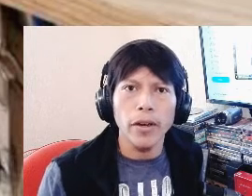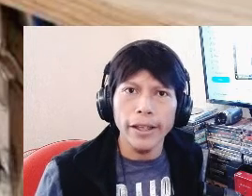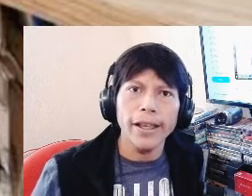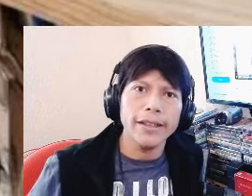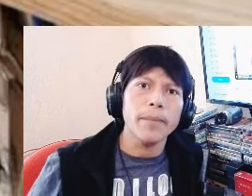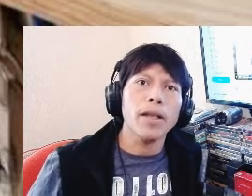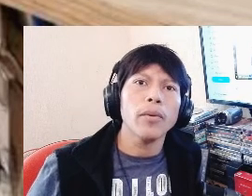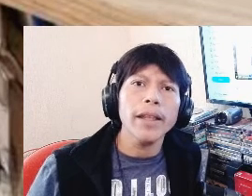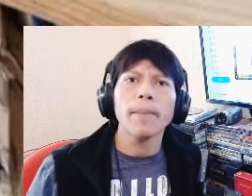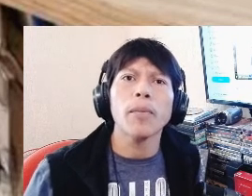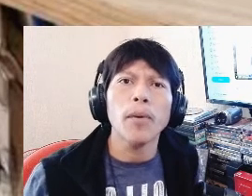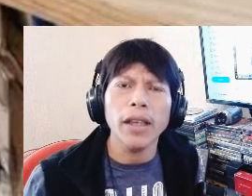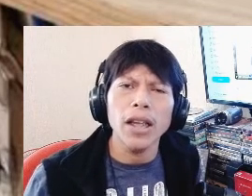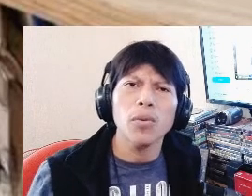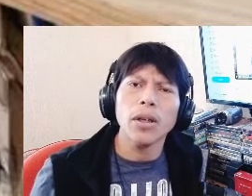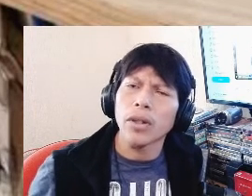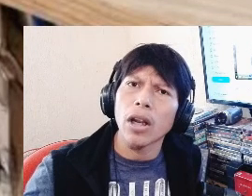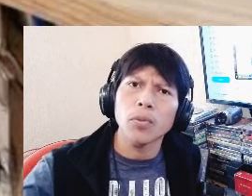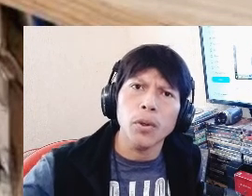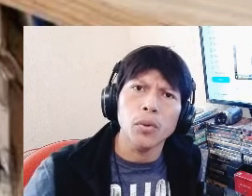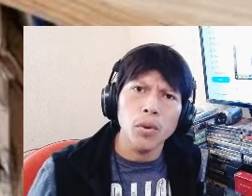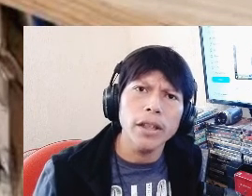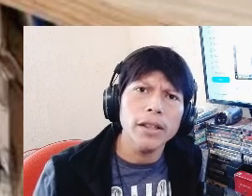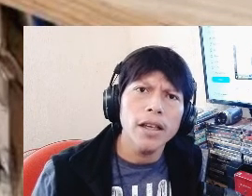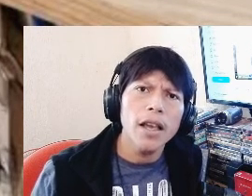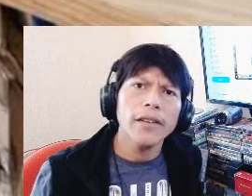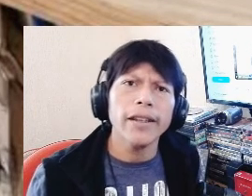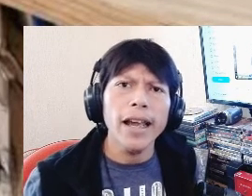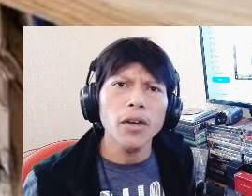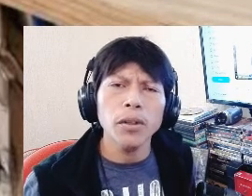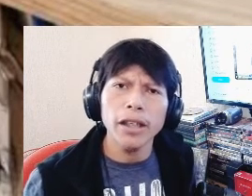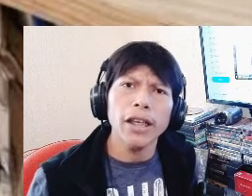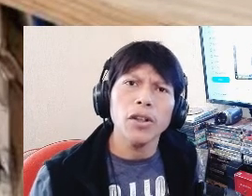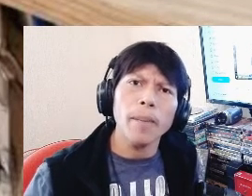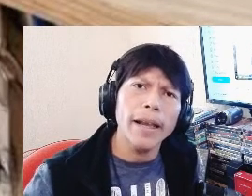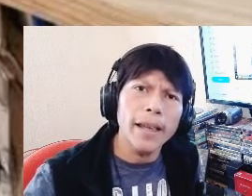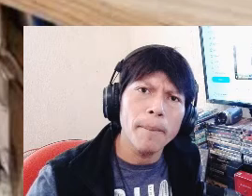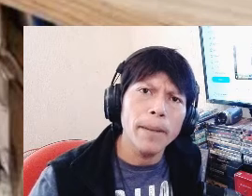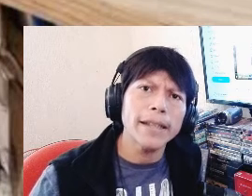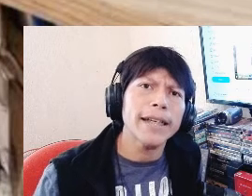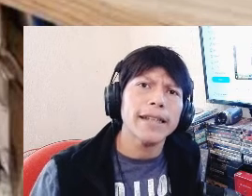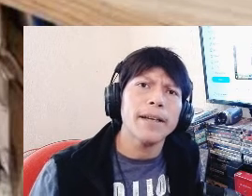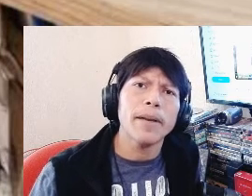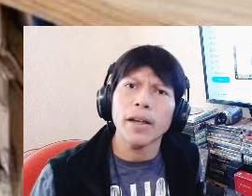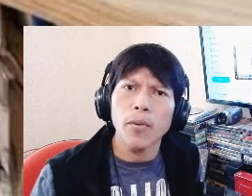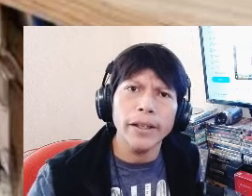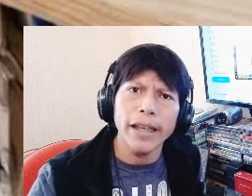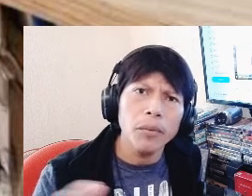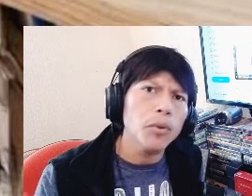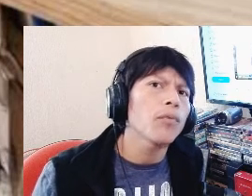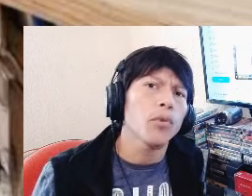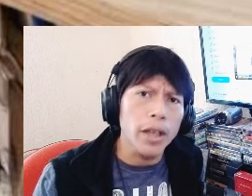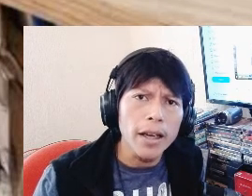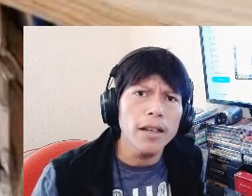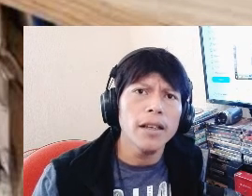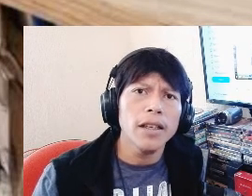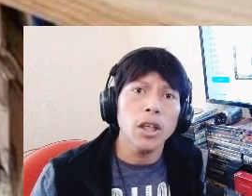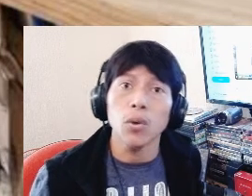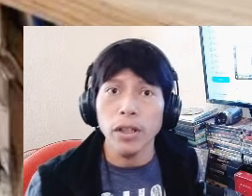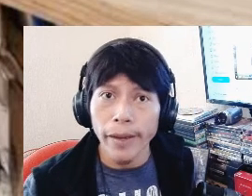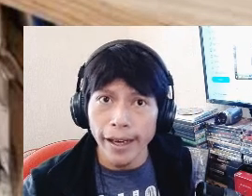hecho sí tuvieron la idea de Sembrando Vida, pero ¿por qué no ayudar a los productores de darle un dinerito para que empiecen a sembrar cualquier árbol